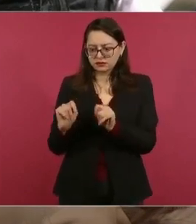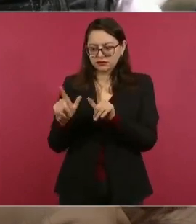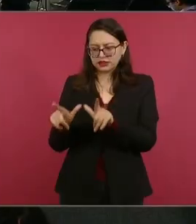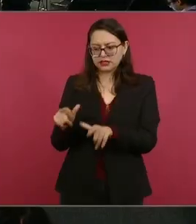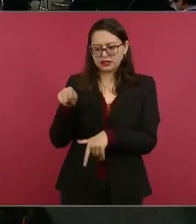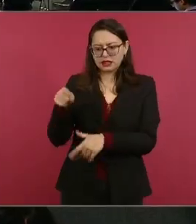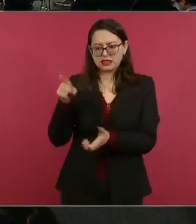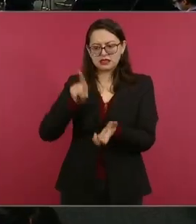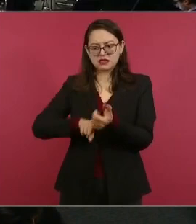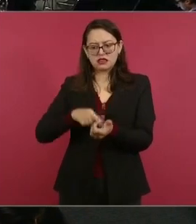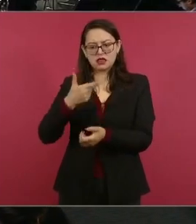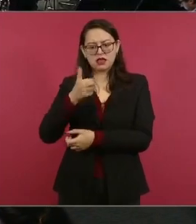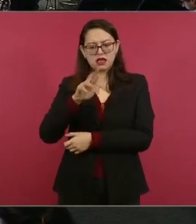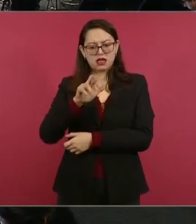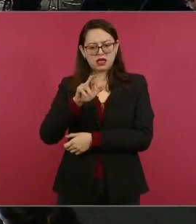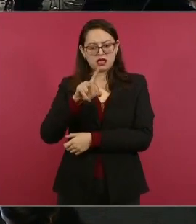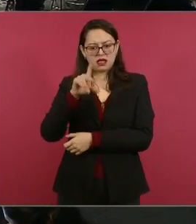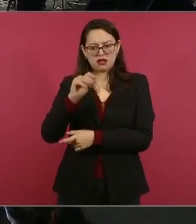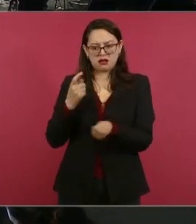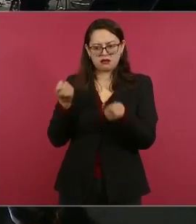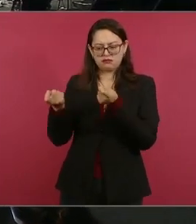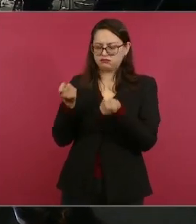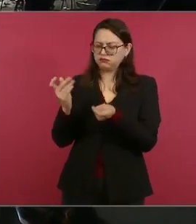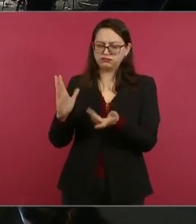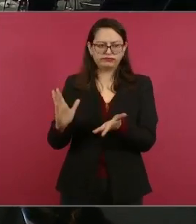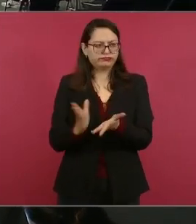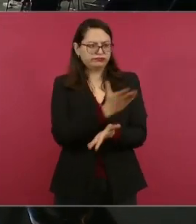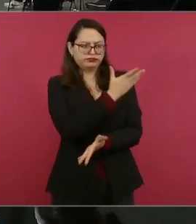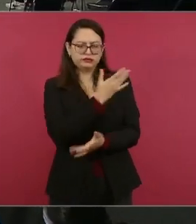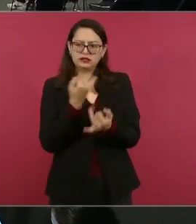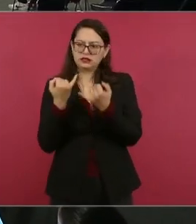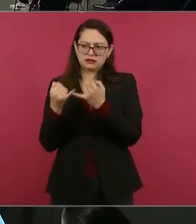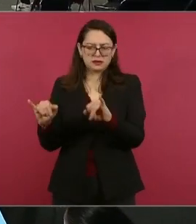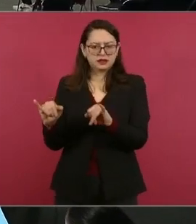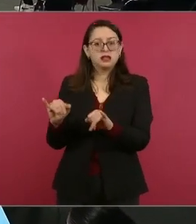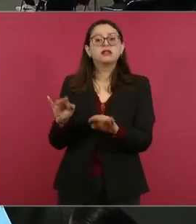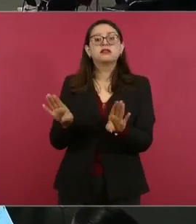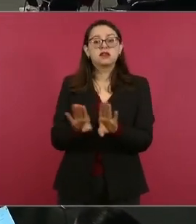tlaxcaltecas? Yo creo que sí. ¿Cómo vamos en eso?